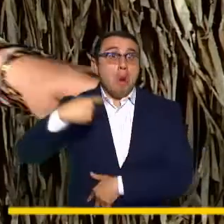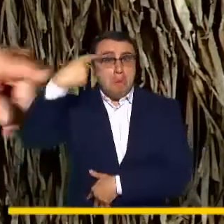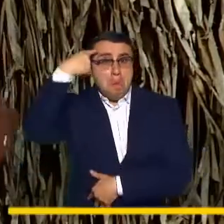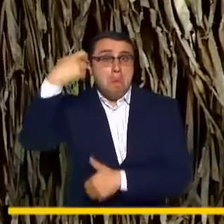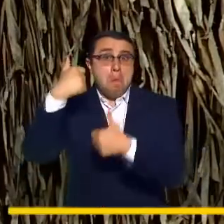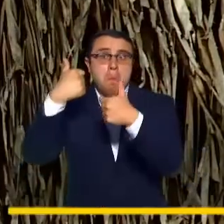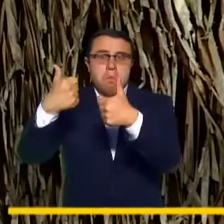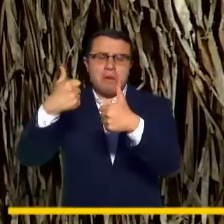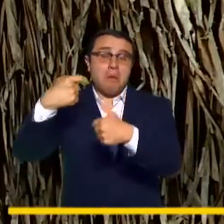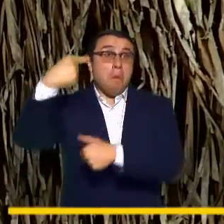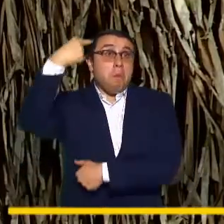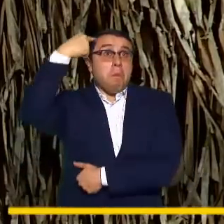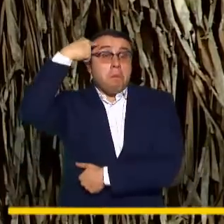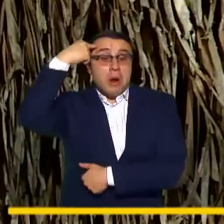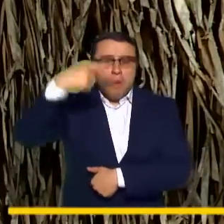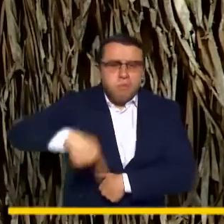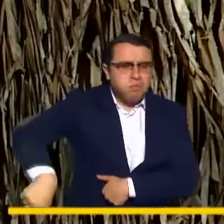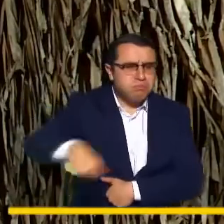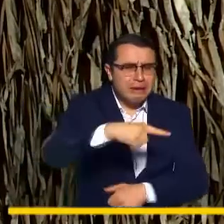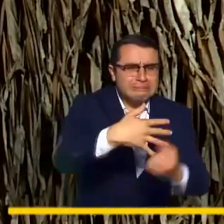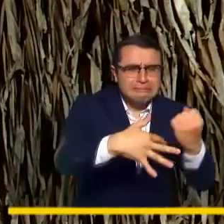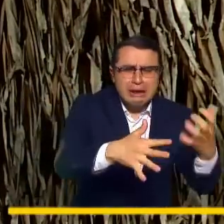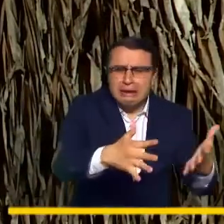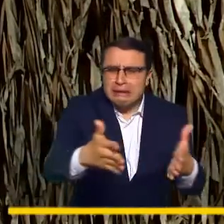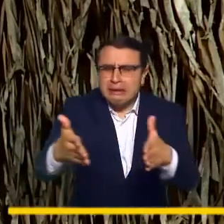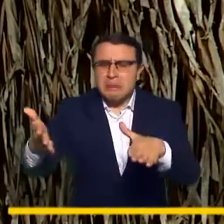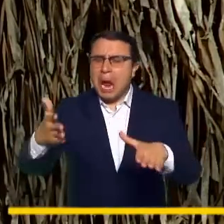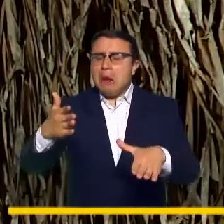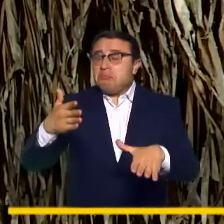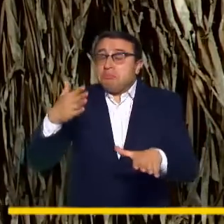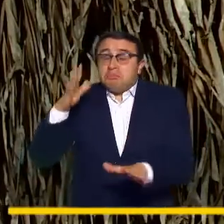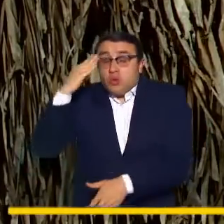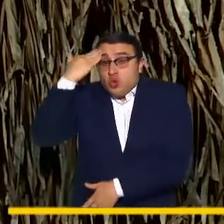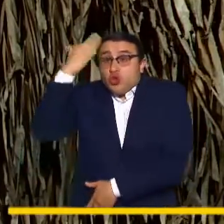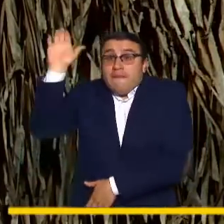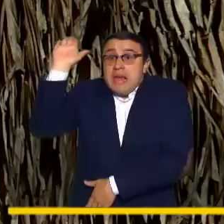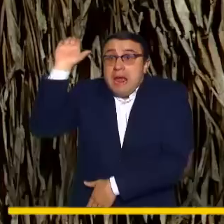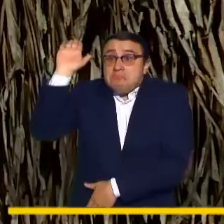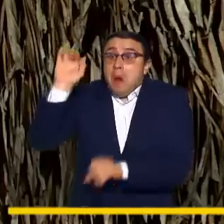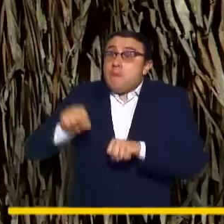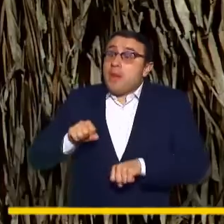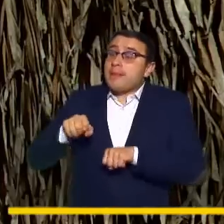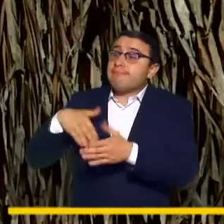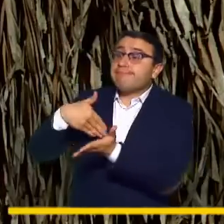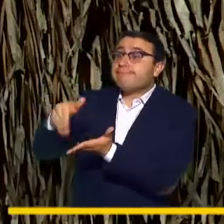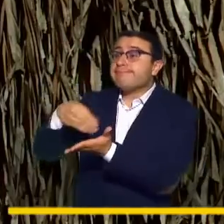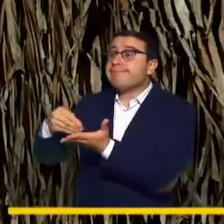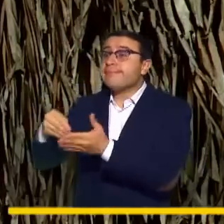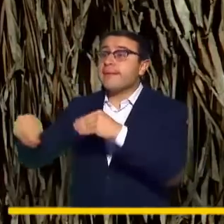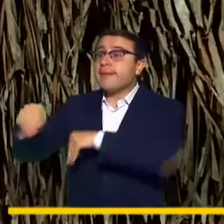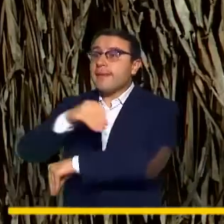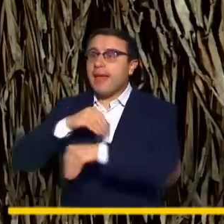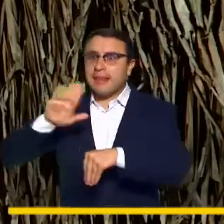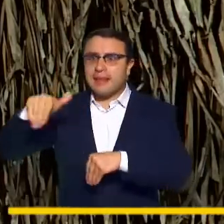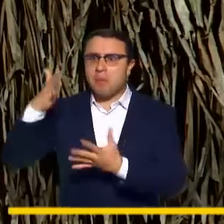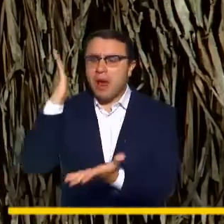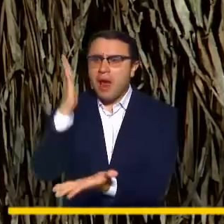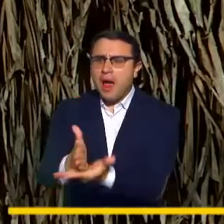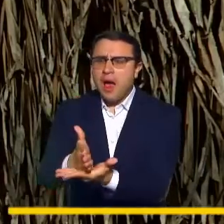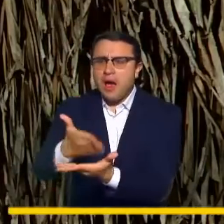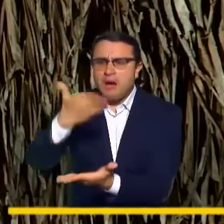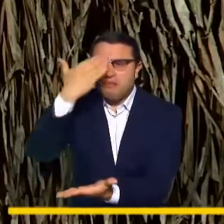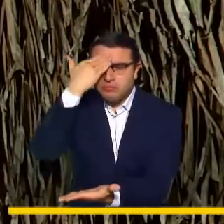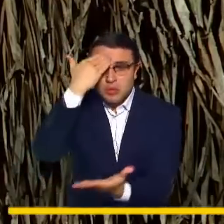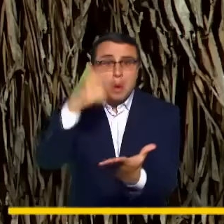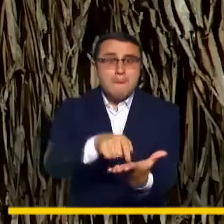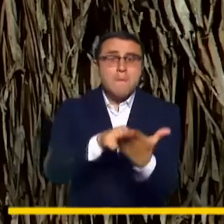tenía sangre regada y que podía obtenerla. Pero apenas se dio cuenta, apenas los